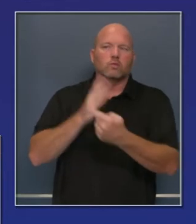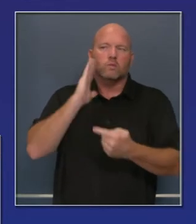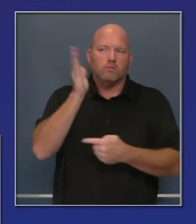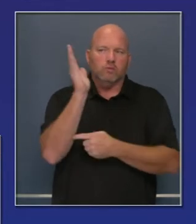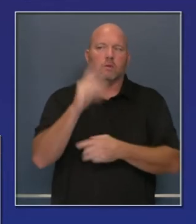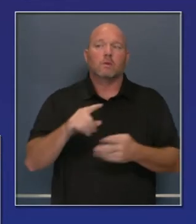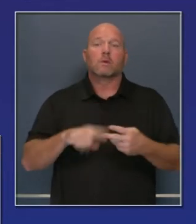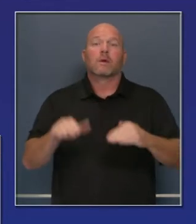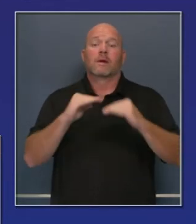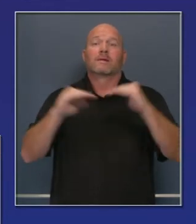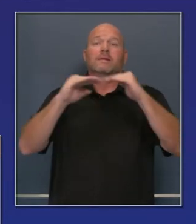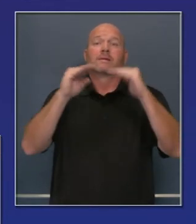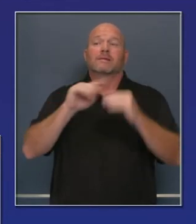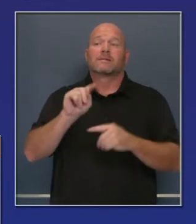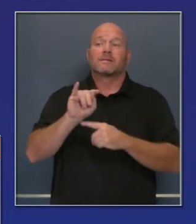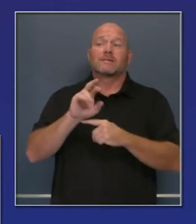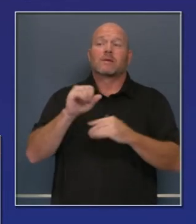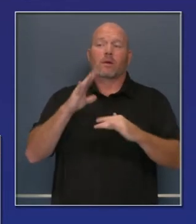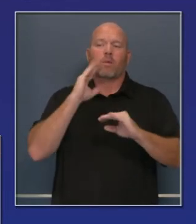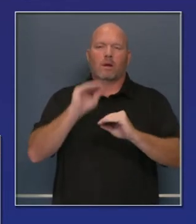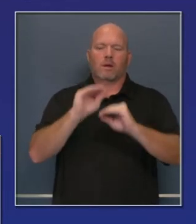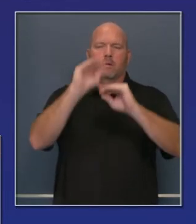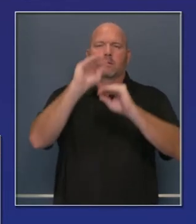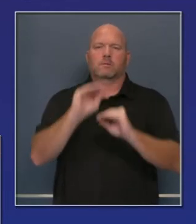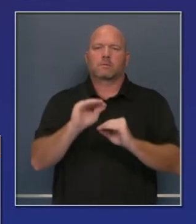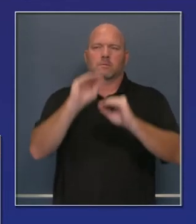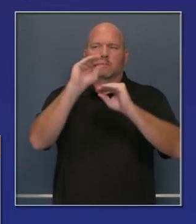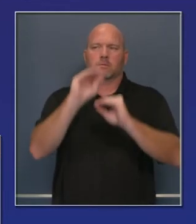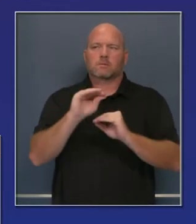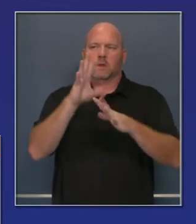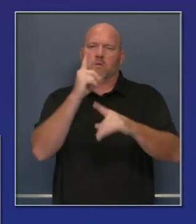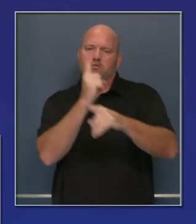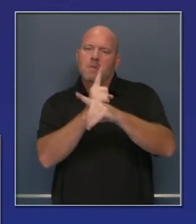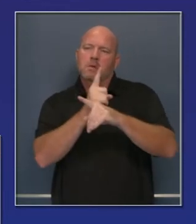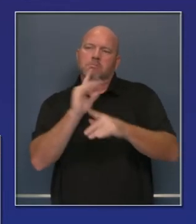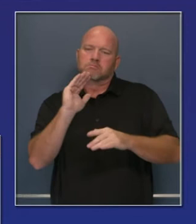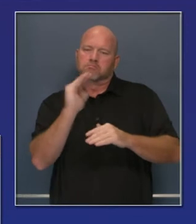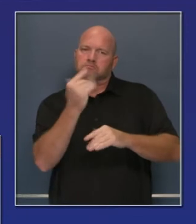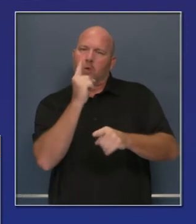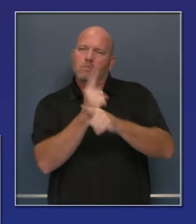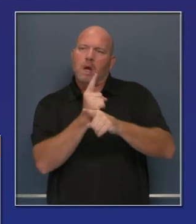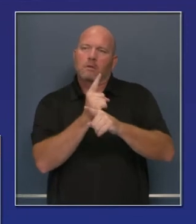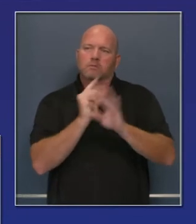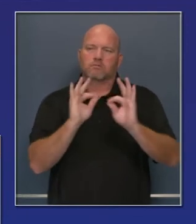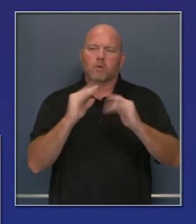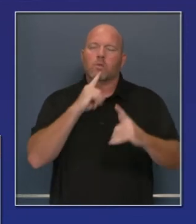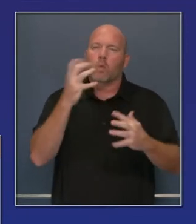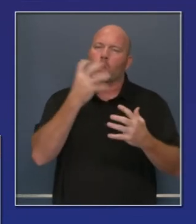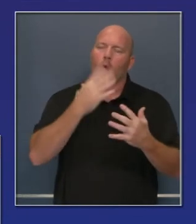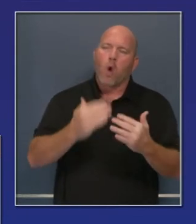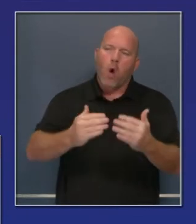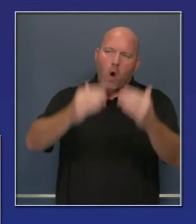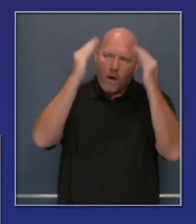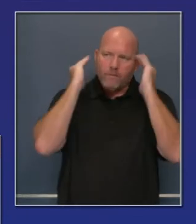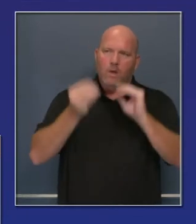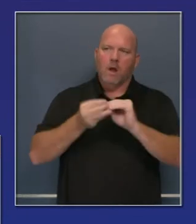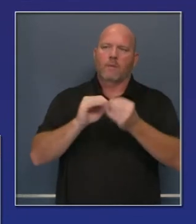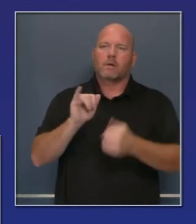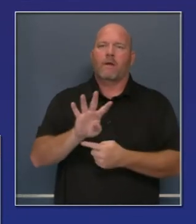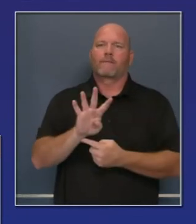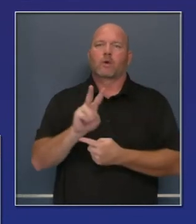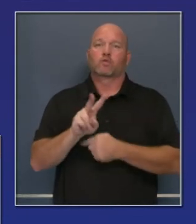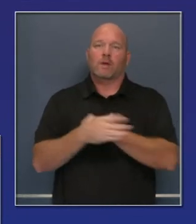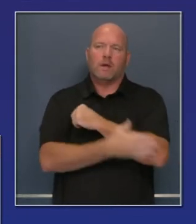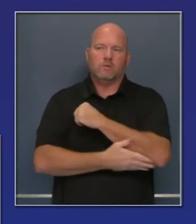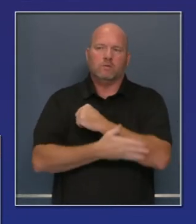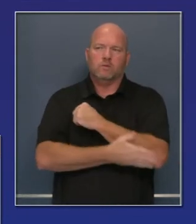presentación del doctor Galli, que se llevará a cabo cada martes. Pero sí vamos en buena dirección generalmente para la gran mayoría de todos los